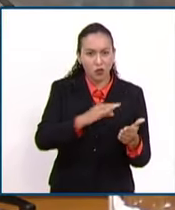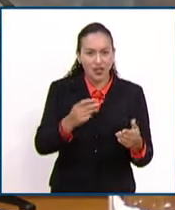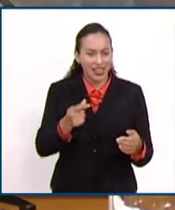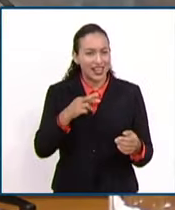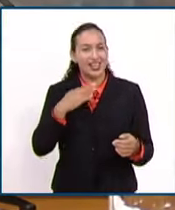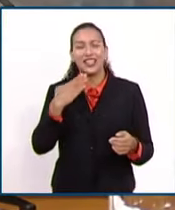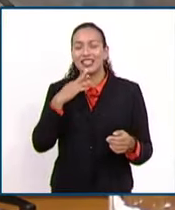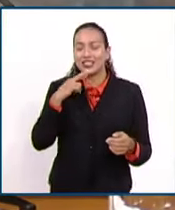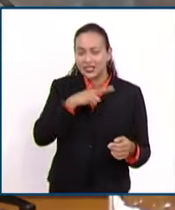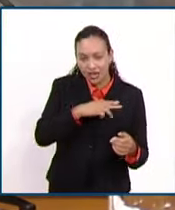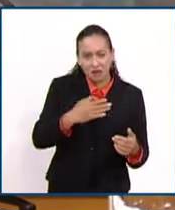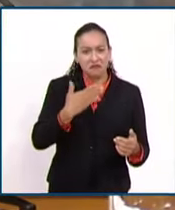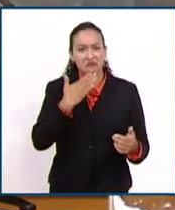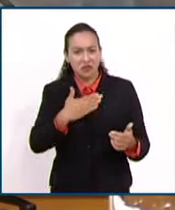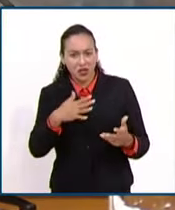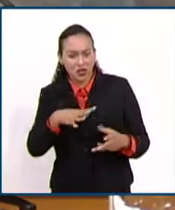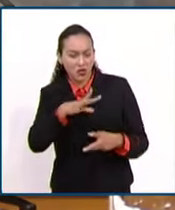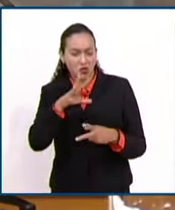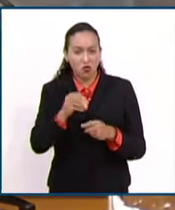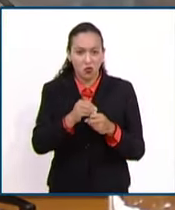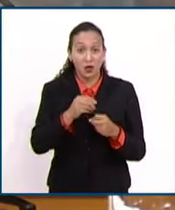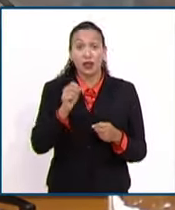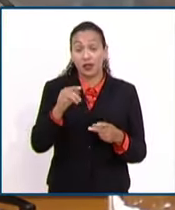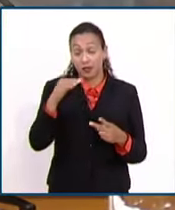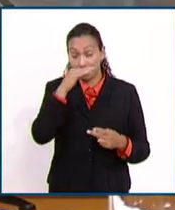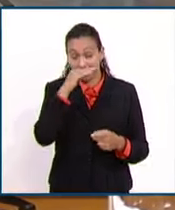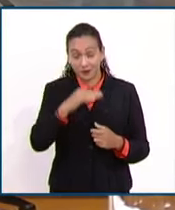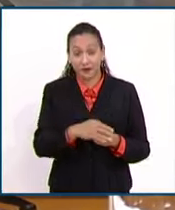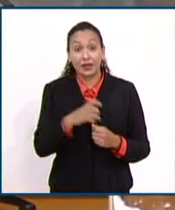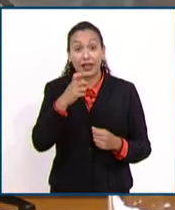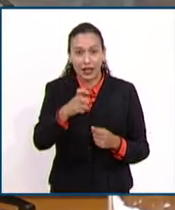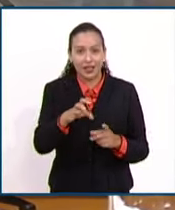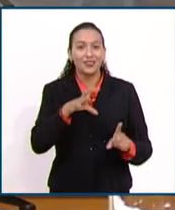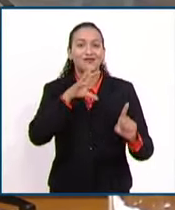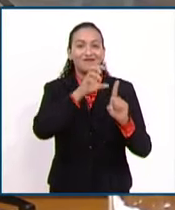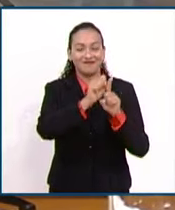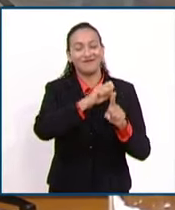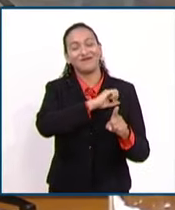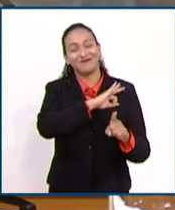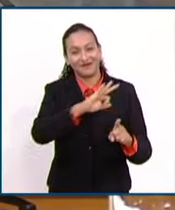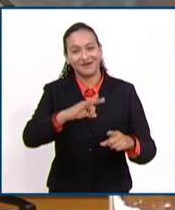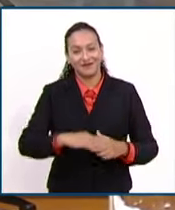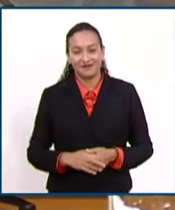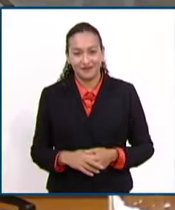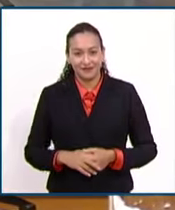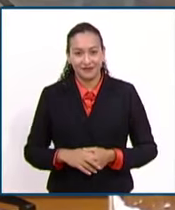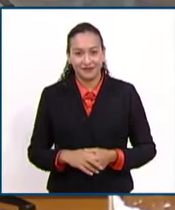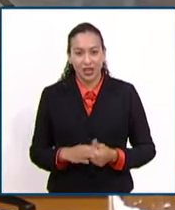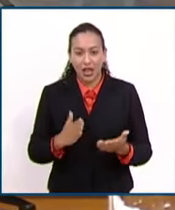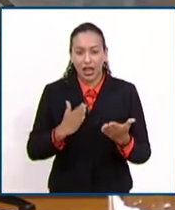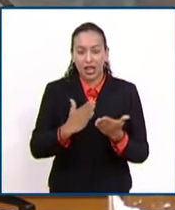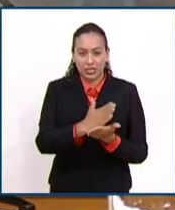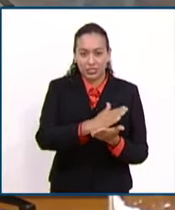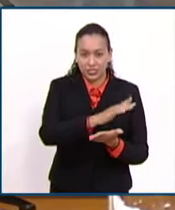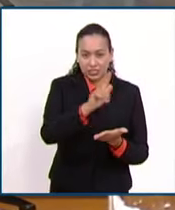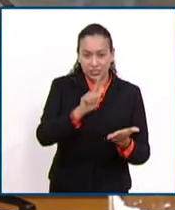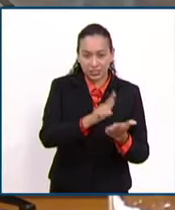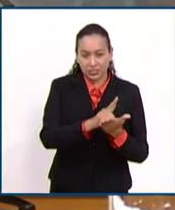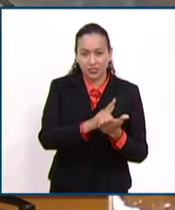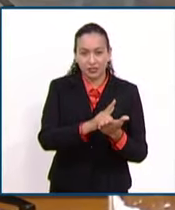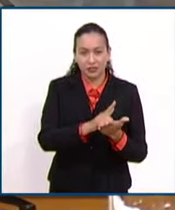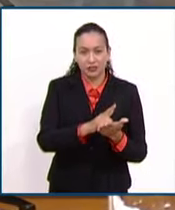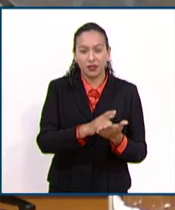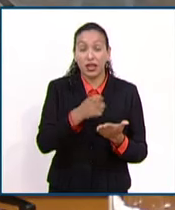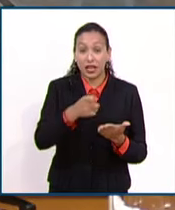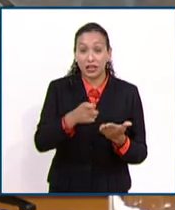pronta, expedita y gratuita sea una realidad. El acceso a la justicia nunca